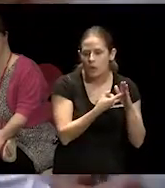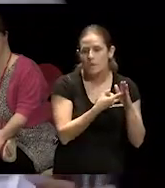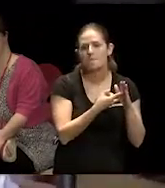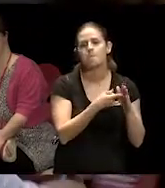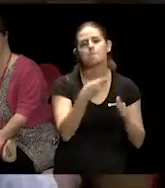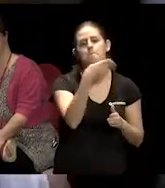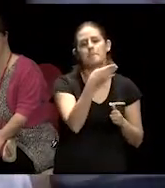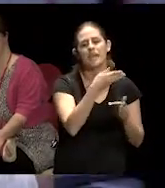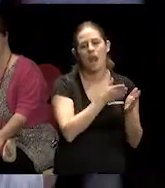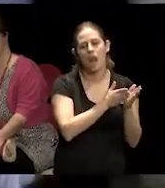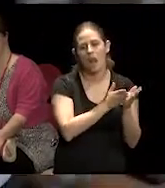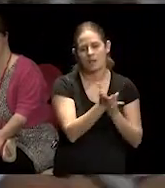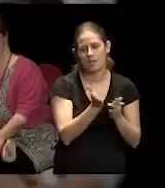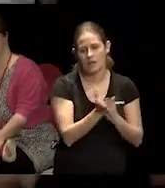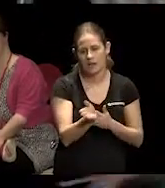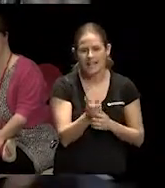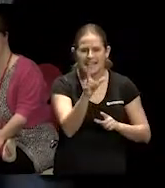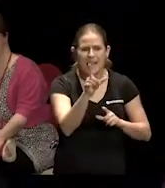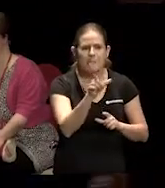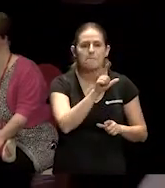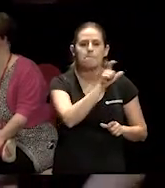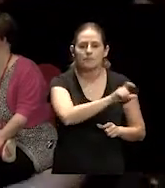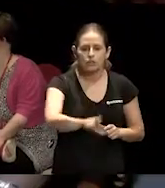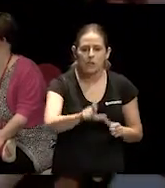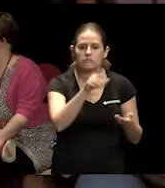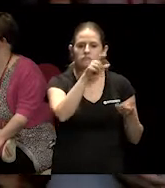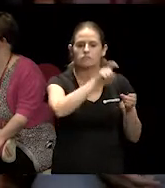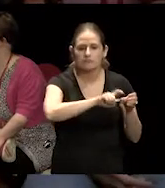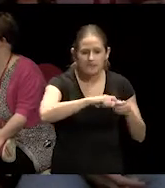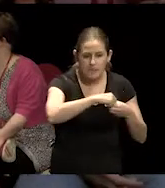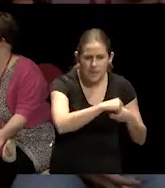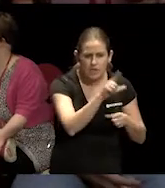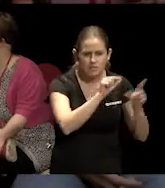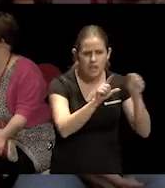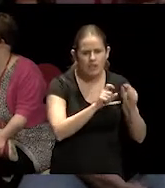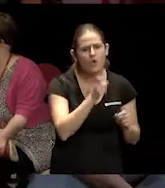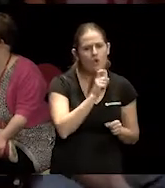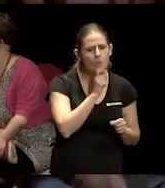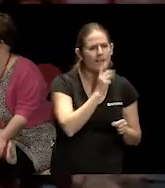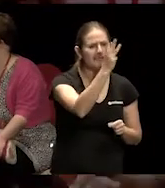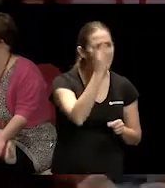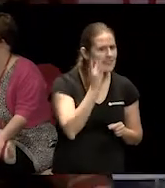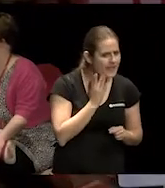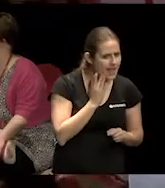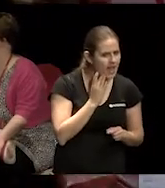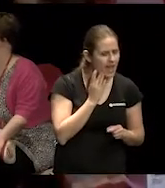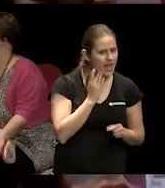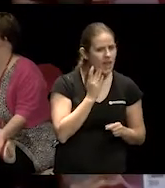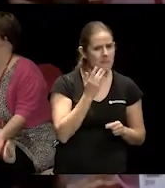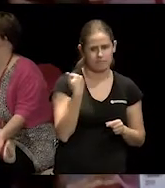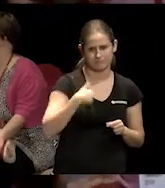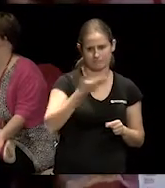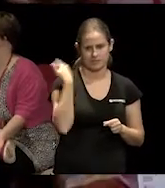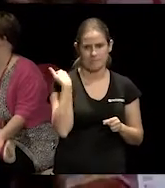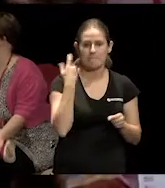se seleccionó a las personas que participaron, si aparte de los dos días que vi en el cartel se ha continuado, si hay un